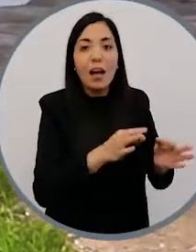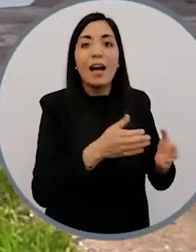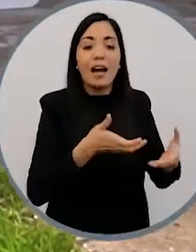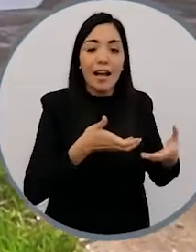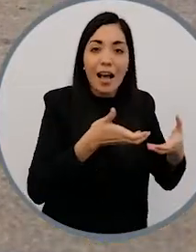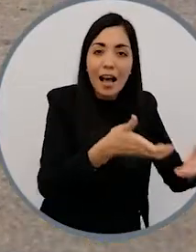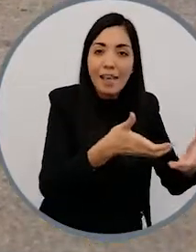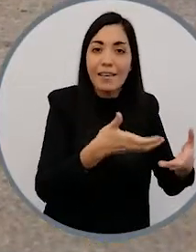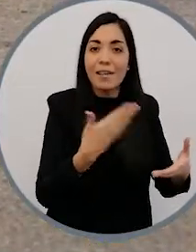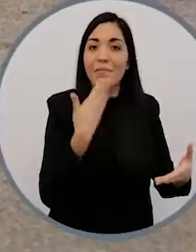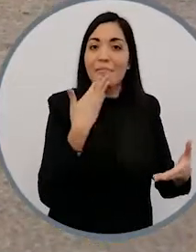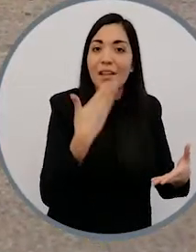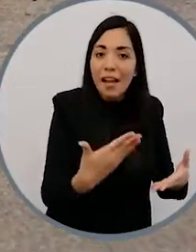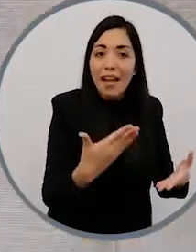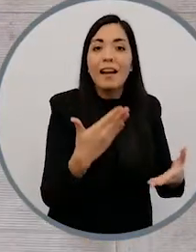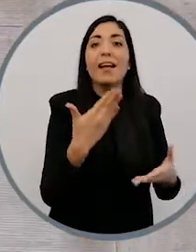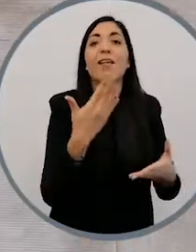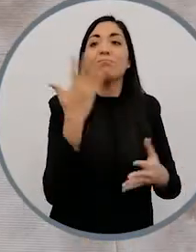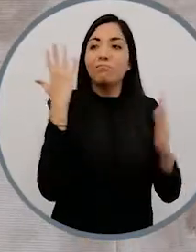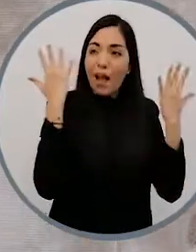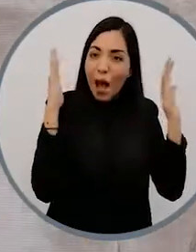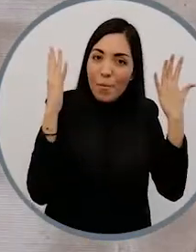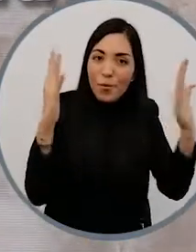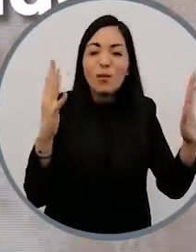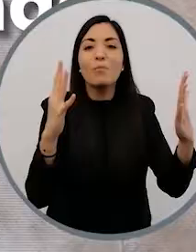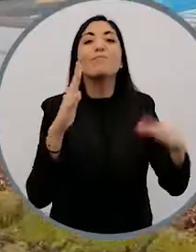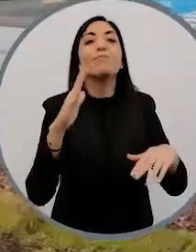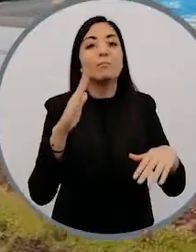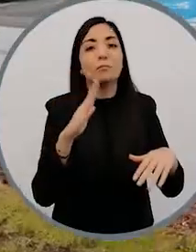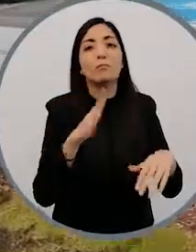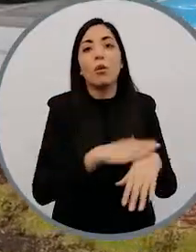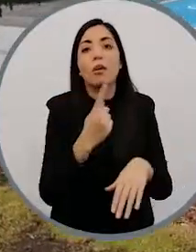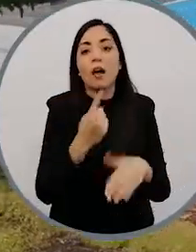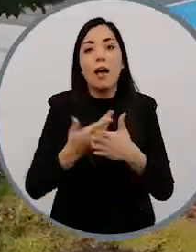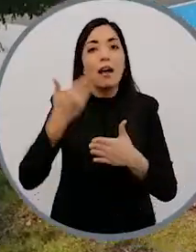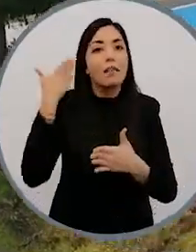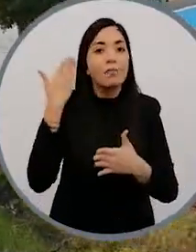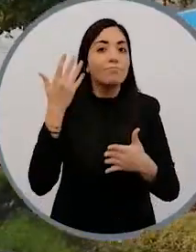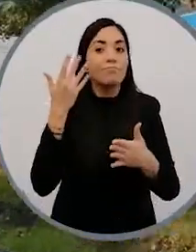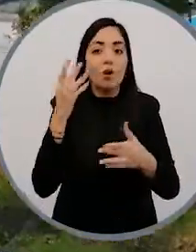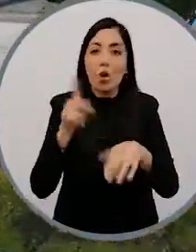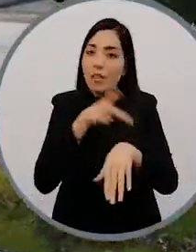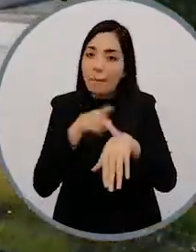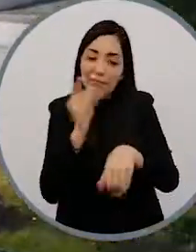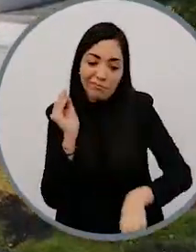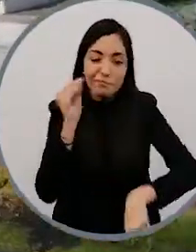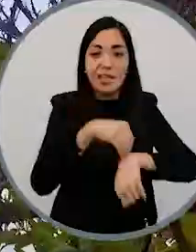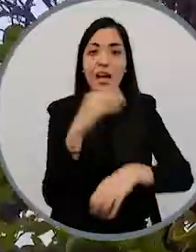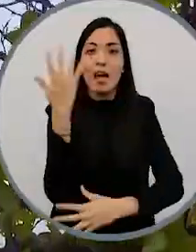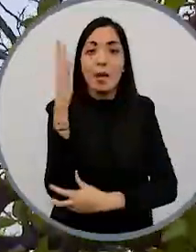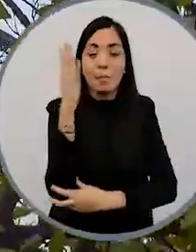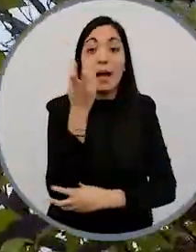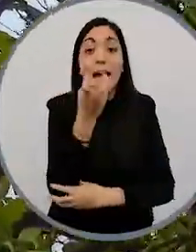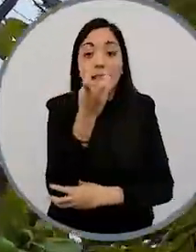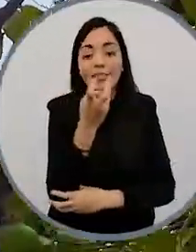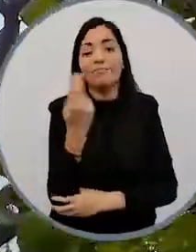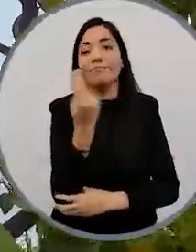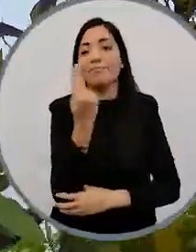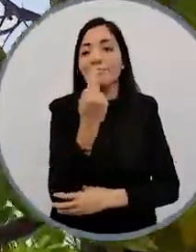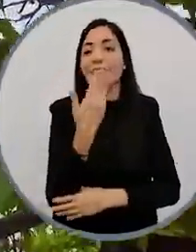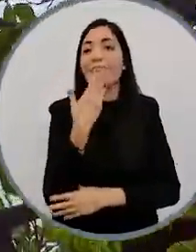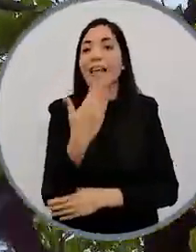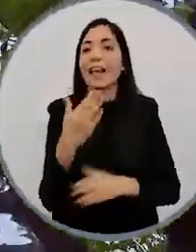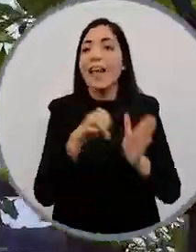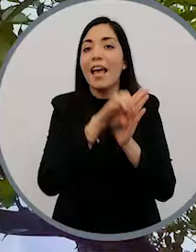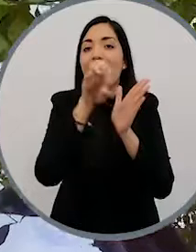haciendo: espacios públicos, banquetas adecuadas, vialidades en buen estado, arbolado renovado. También aquí ha habido una plantación de más de 70